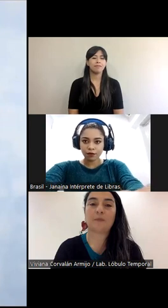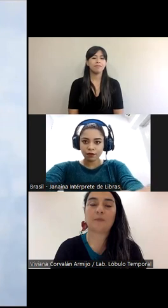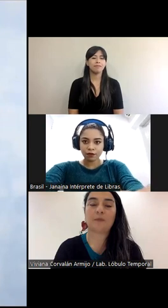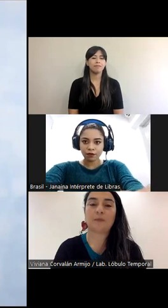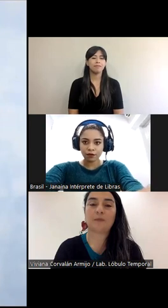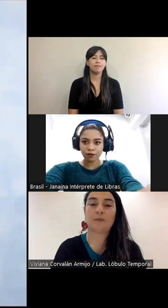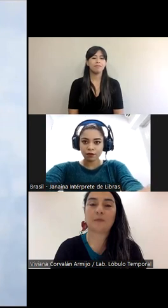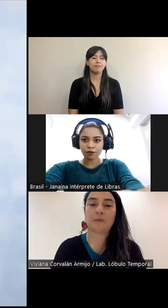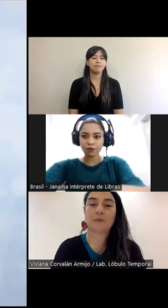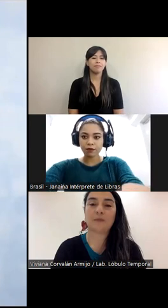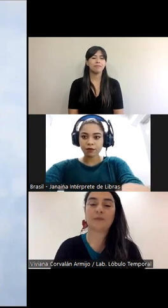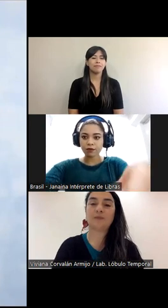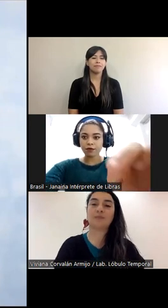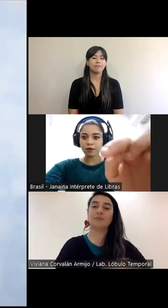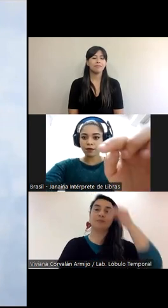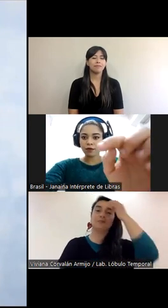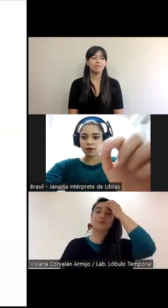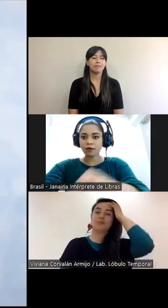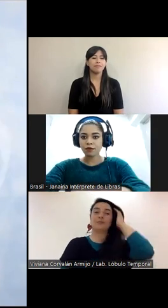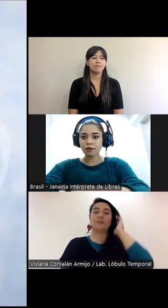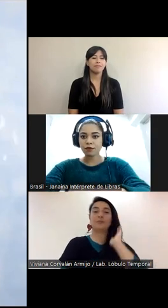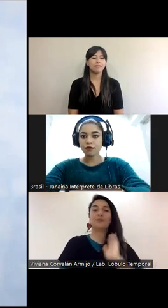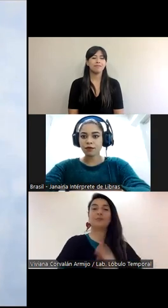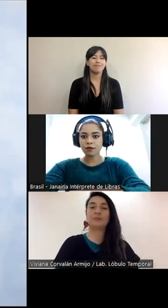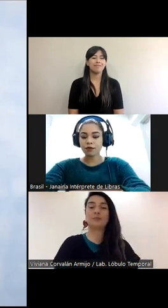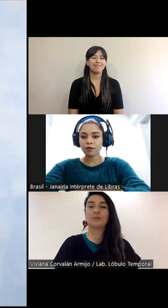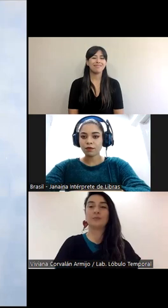¡Ups! No, ya no más. ¡Chao!